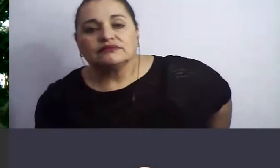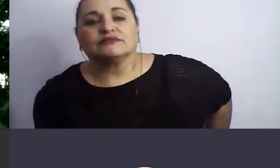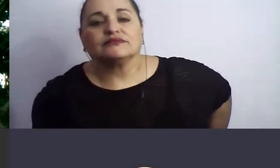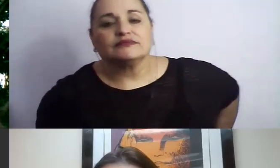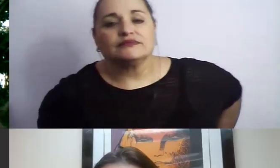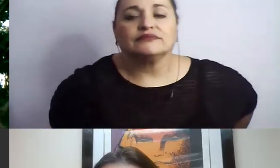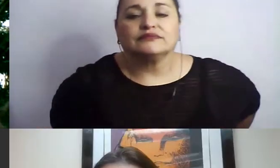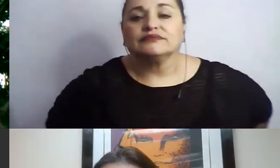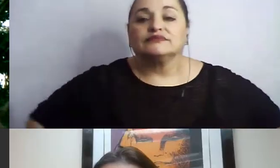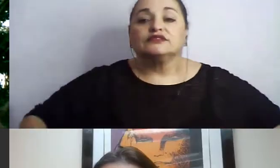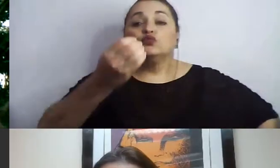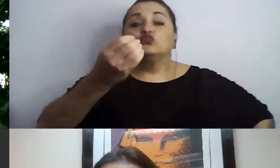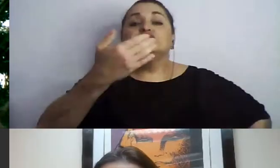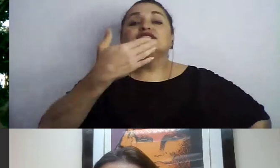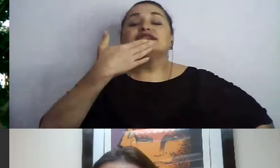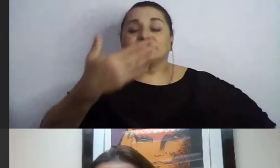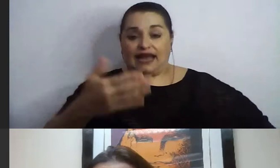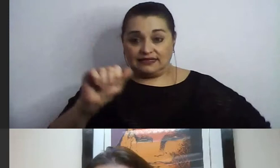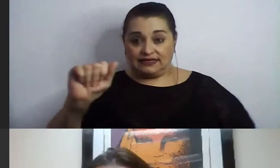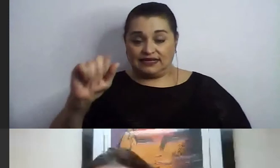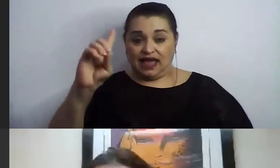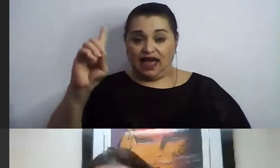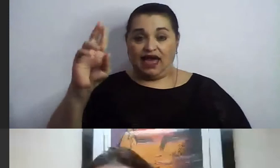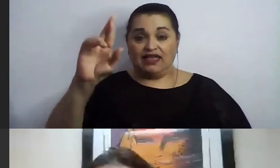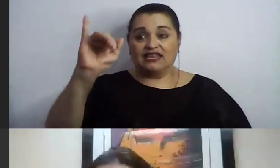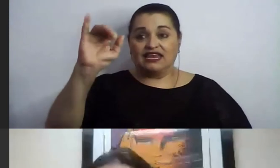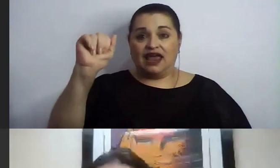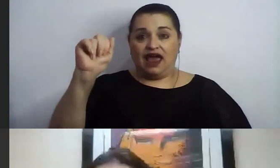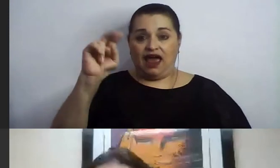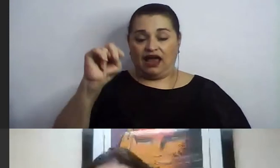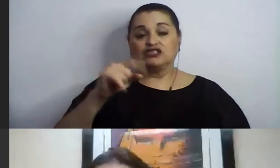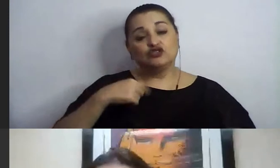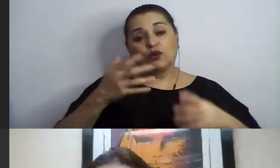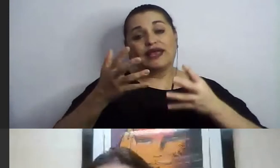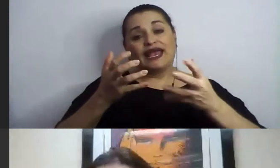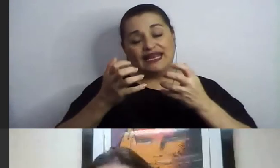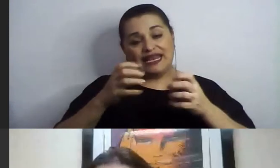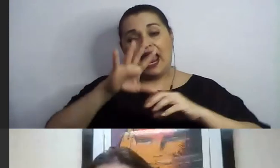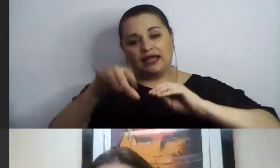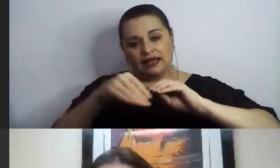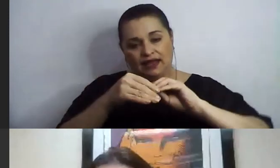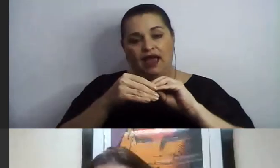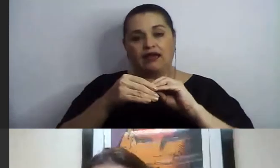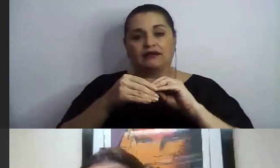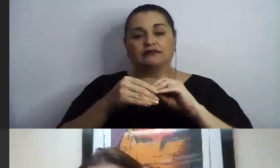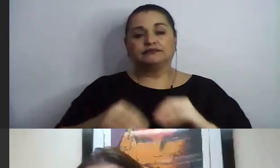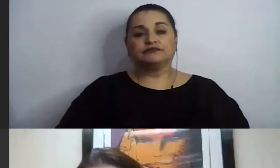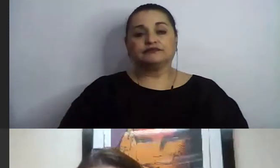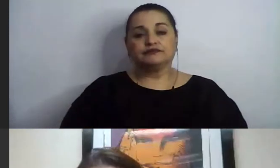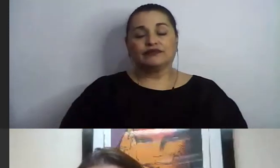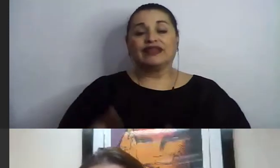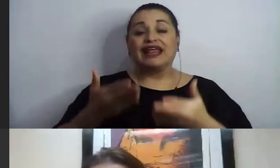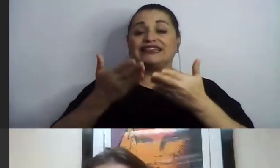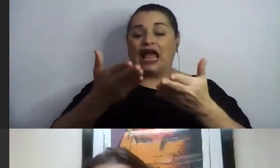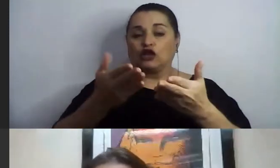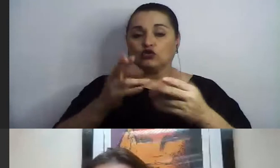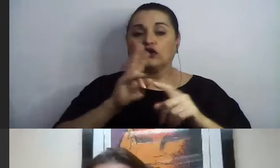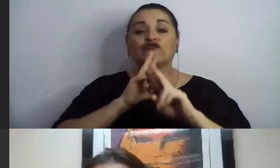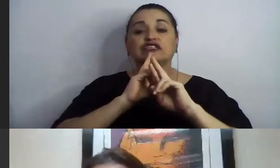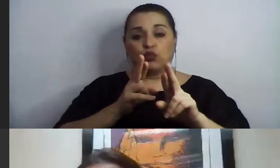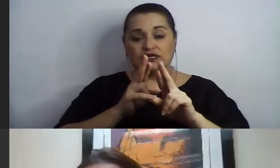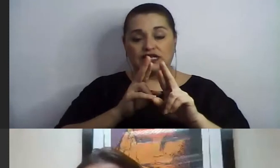muchas gracias don Adrián y don Ovidio nada más si quería pues agregar dándole una respuesta como